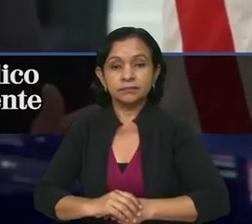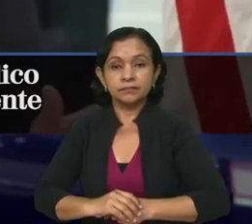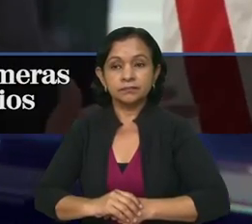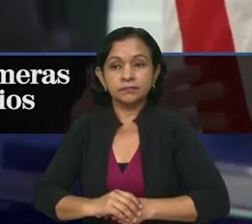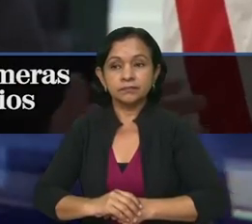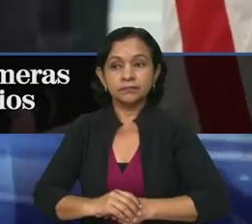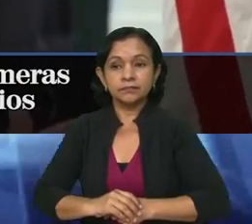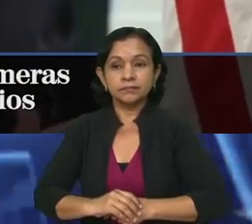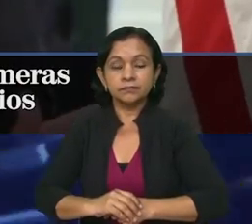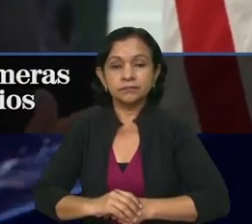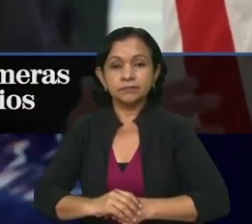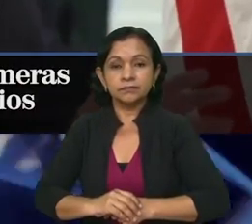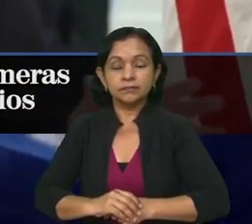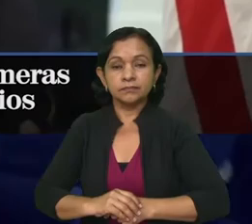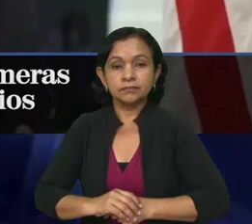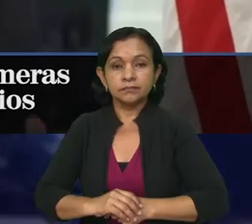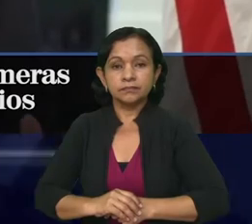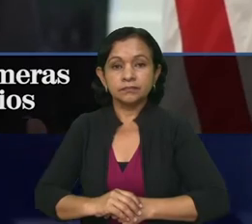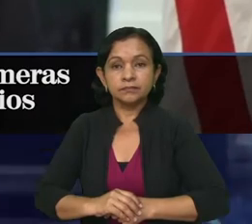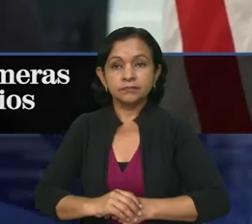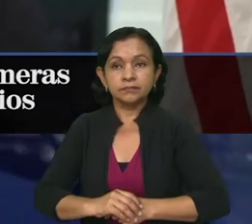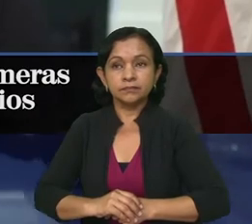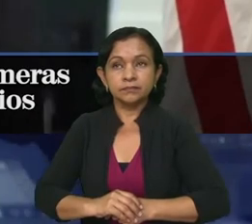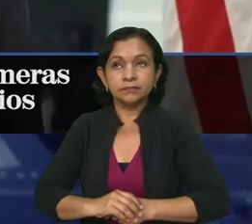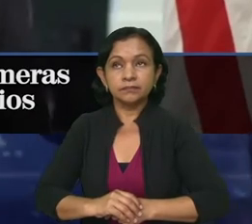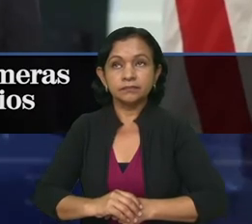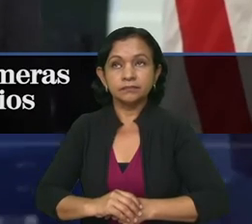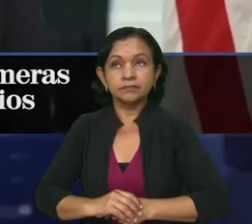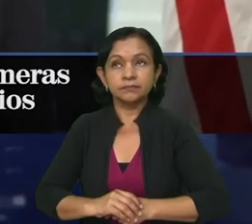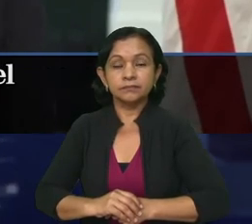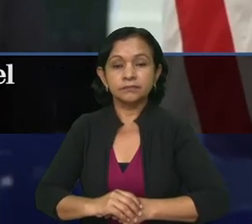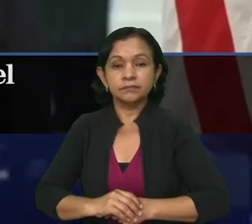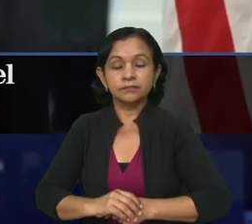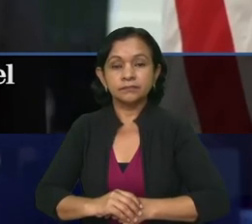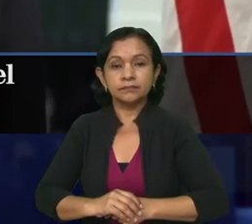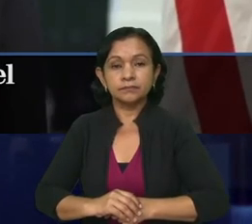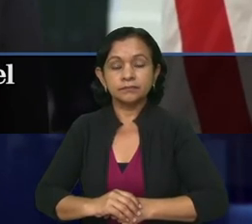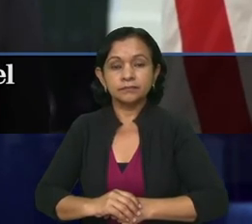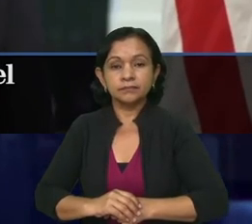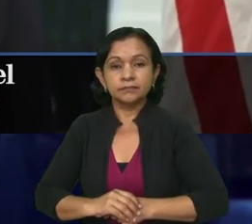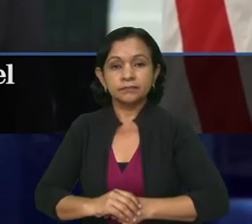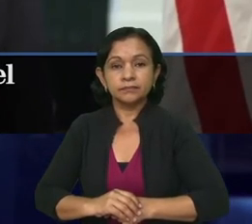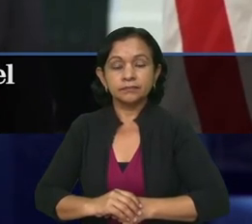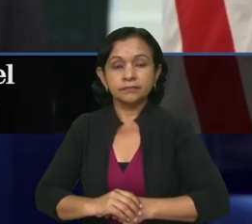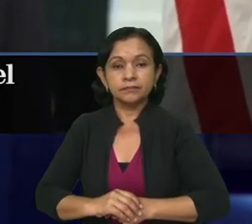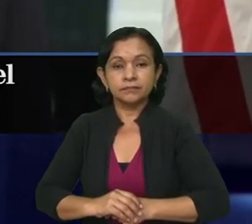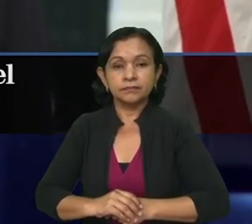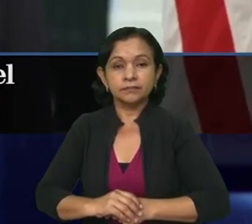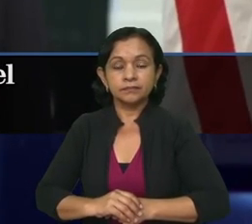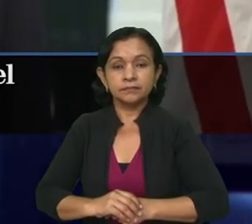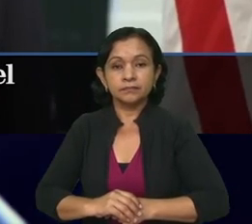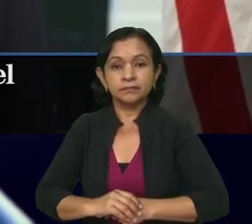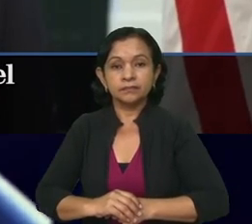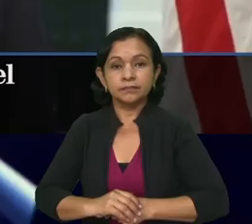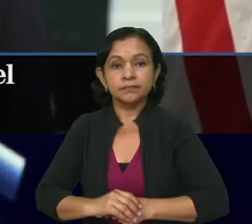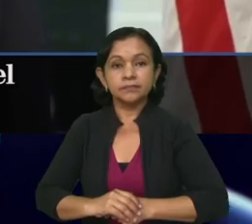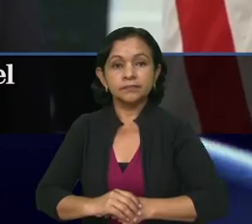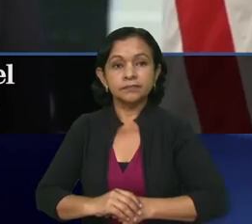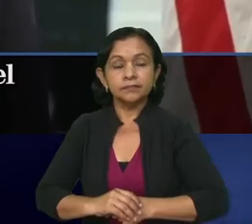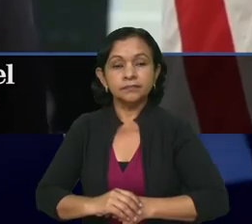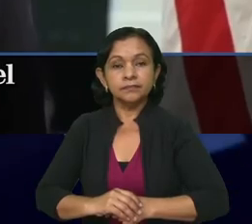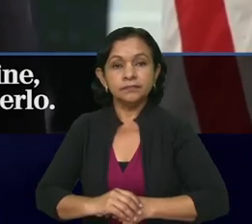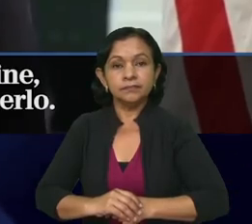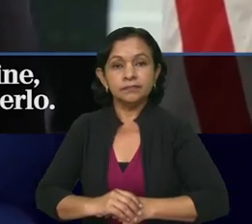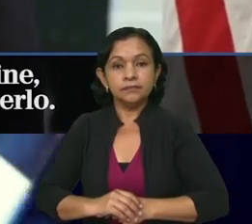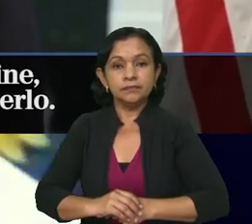very special. The doctors, the nurses, the first responders, and I learned so much about coronavirus.